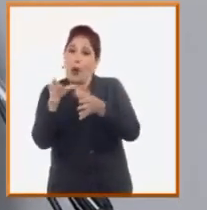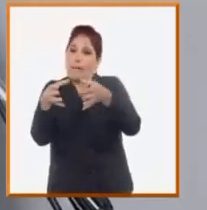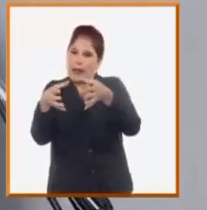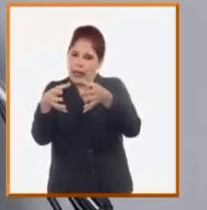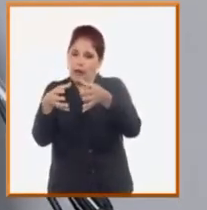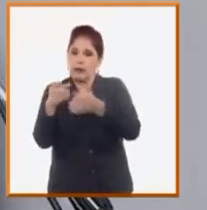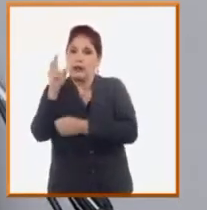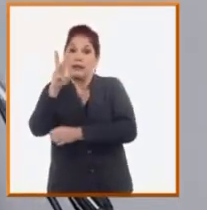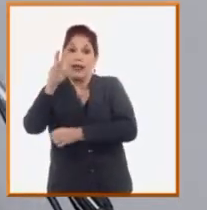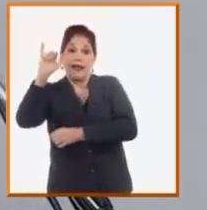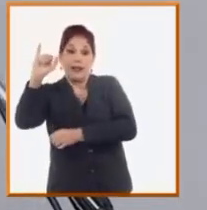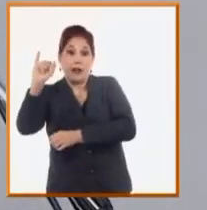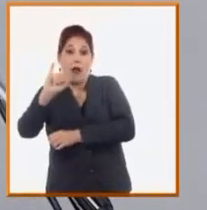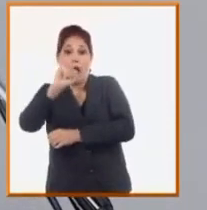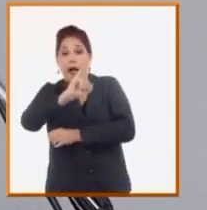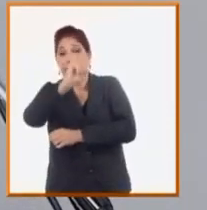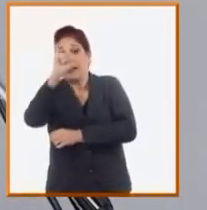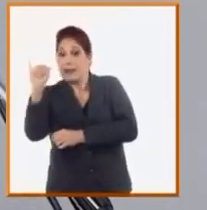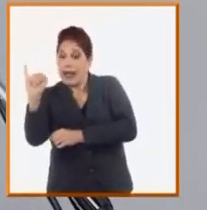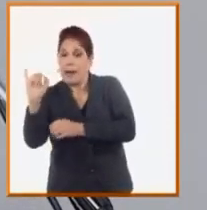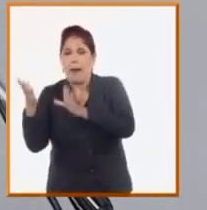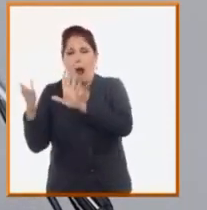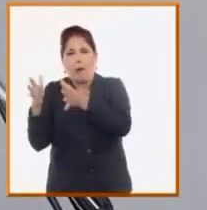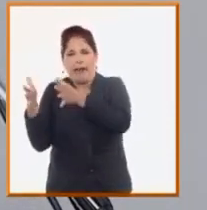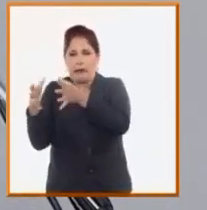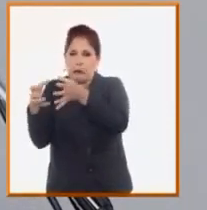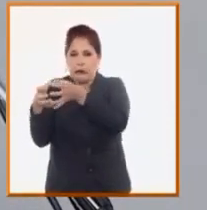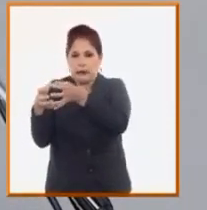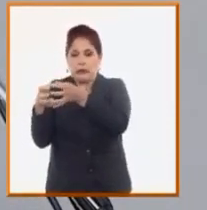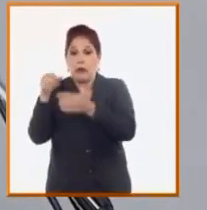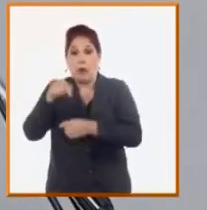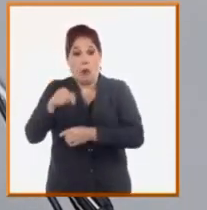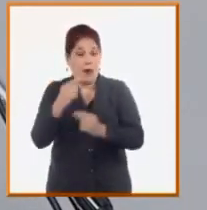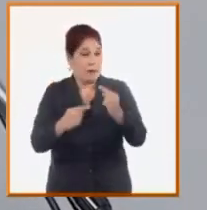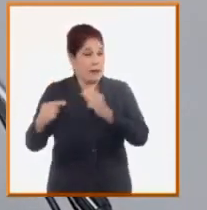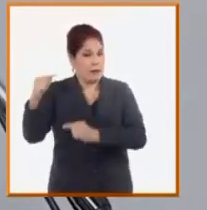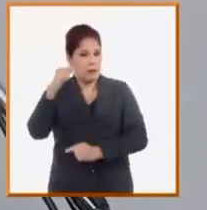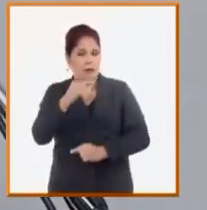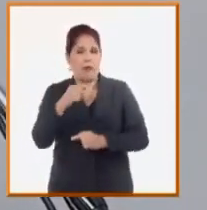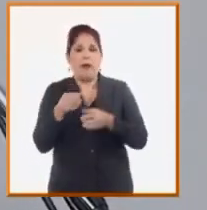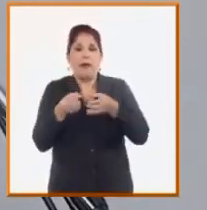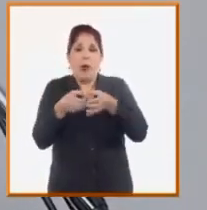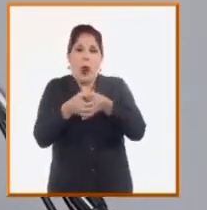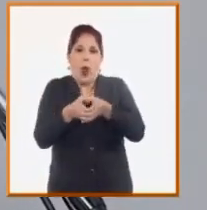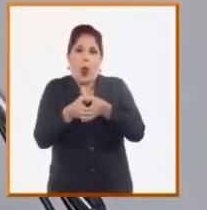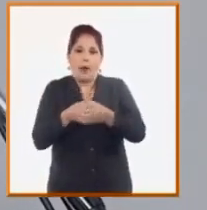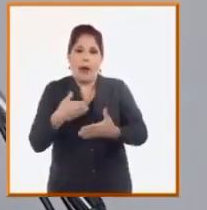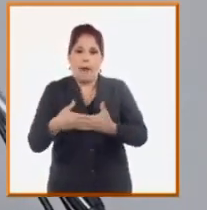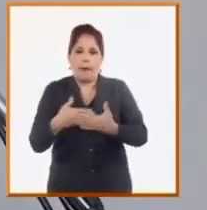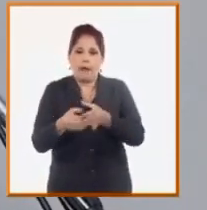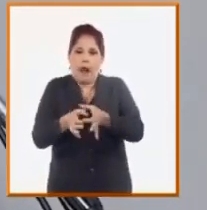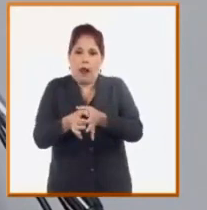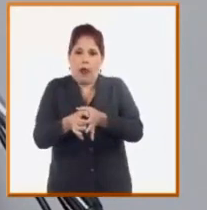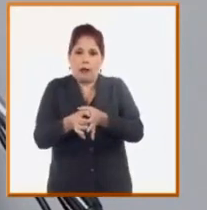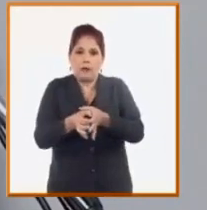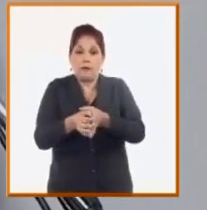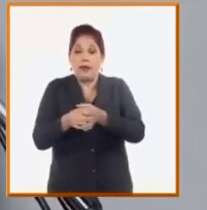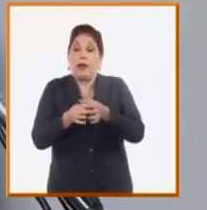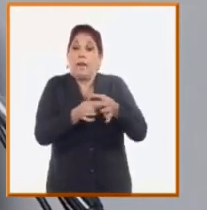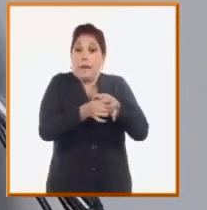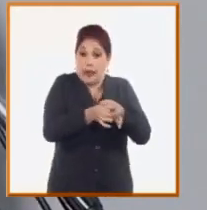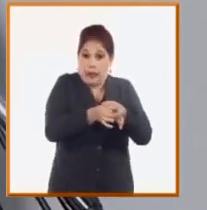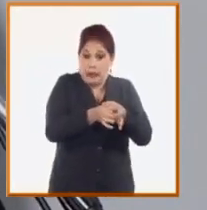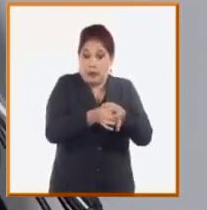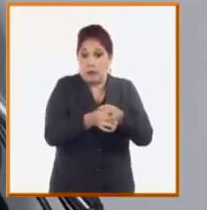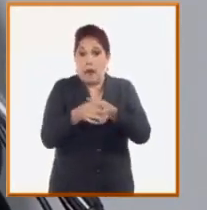de 36 a 6 medianas. Priman entonces hoy realmente las pequeñas empresas, y si sumamos las pequeñas y micro, vemos que